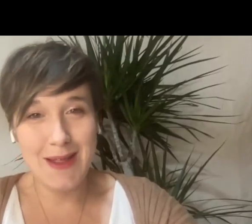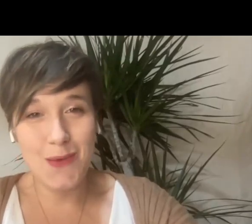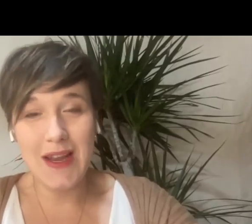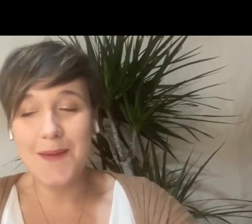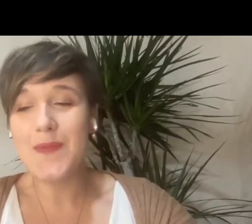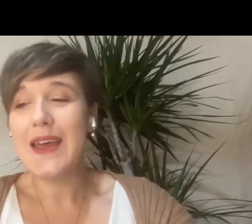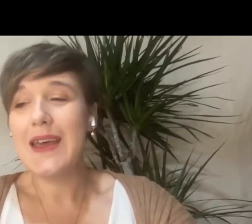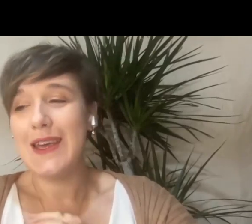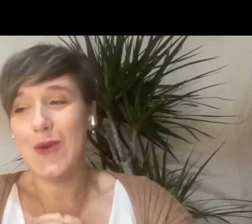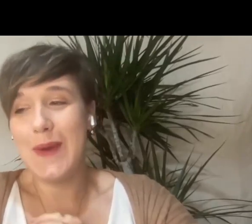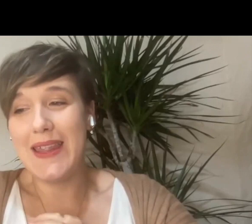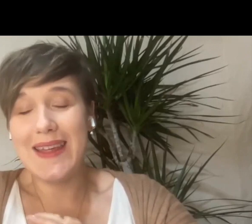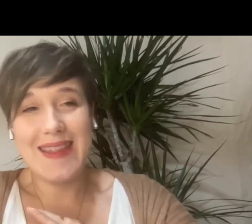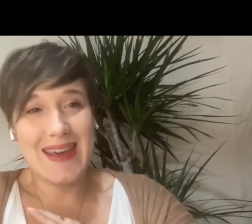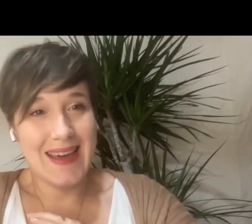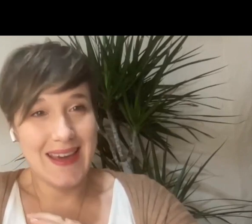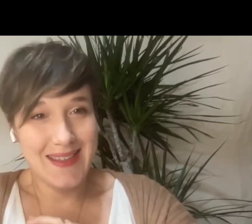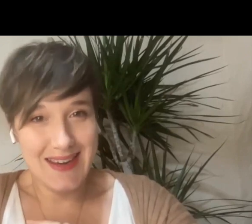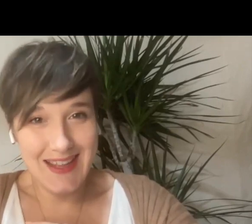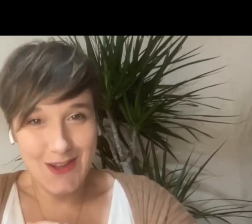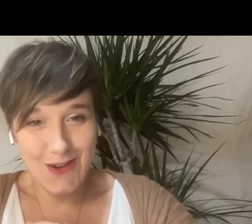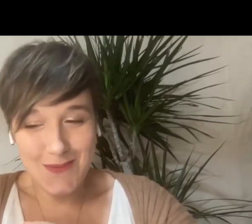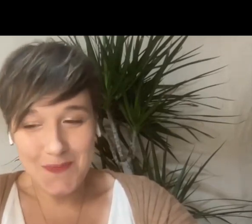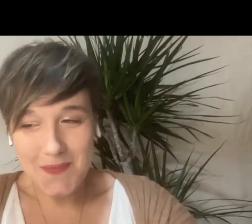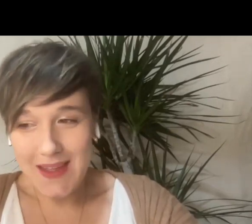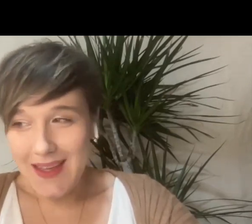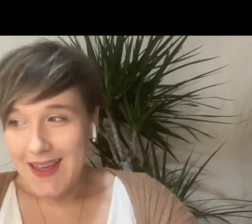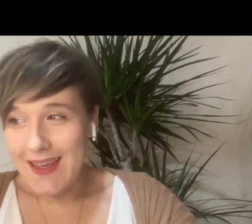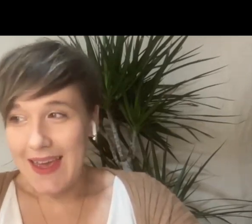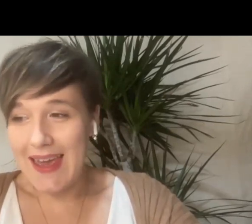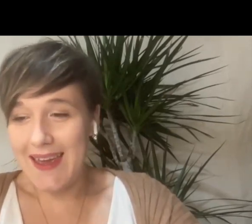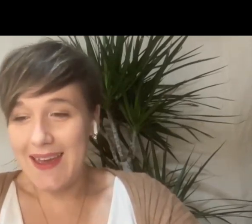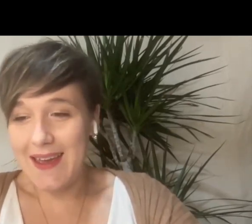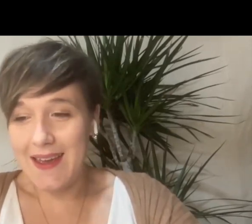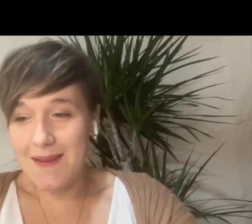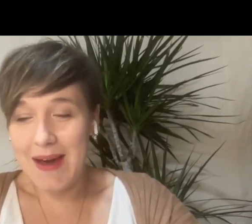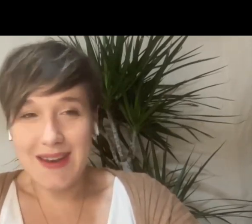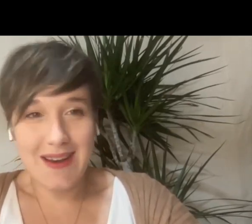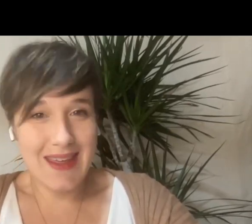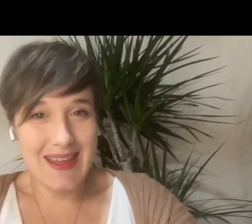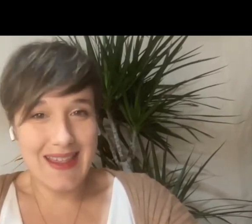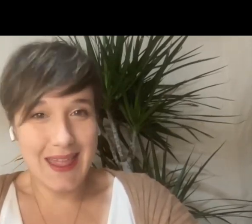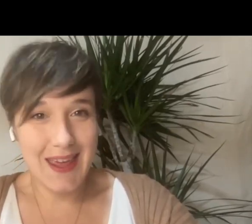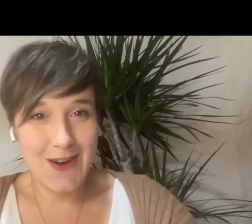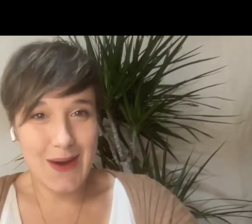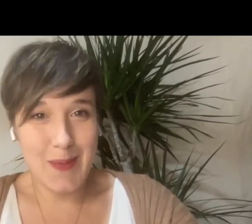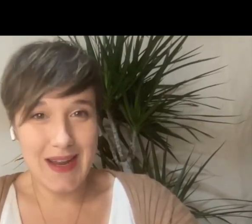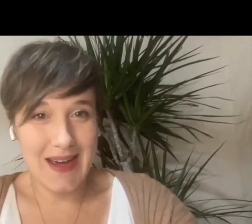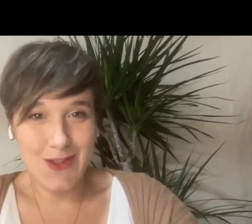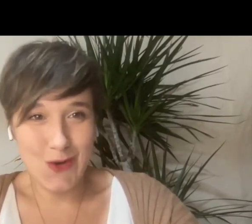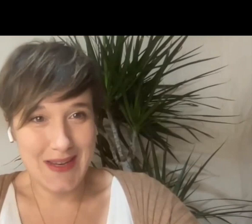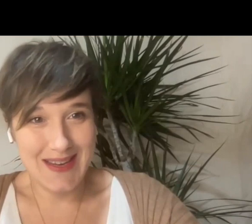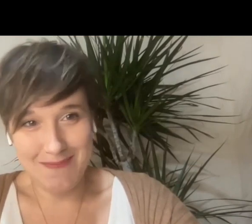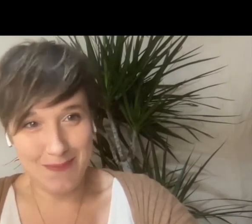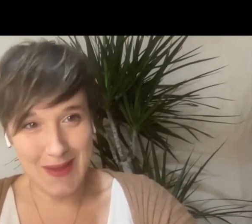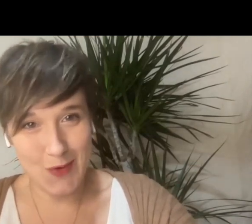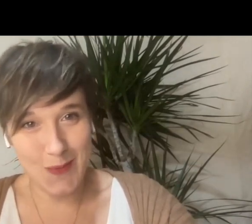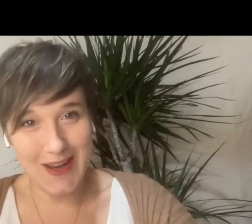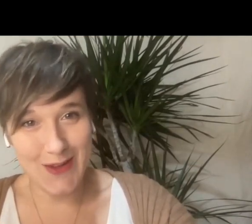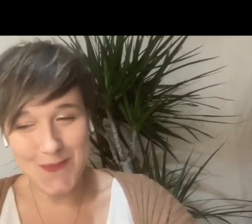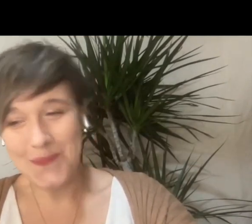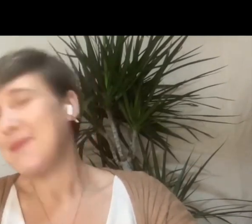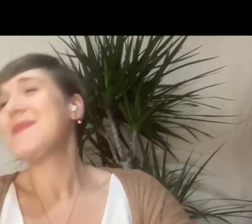complementaria y baby led weaning y soy madre de 3 niños, madre reciente del tercero, apenas 2 meses